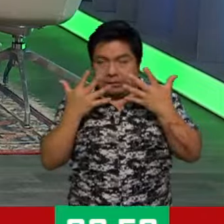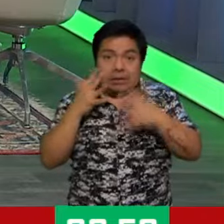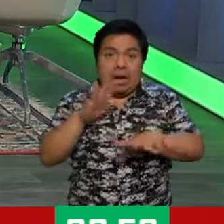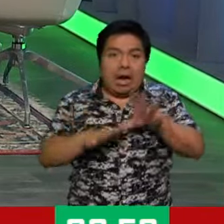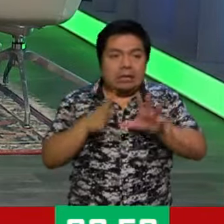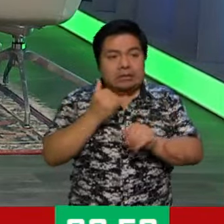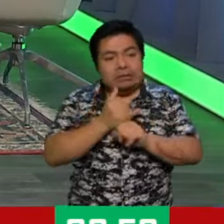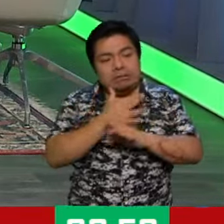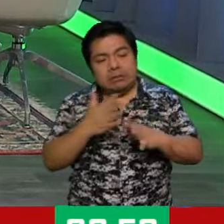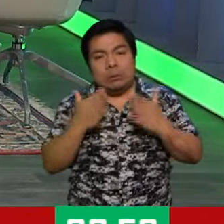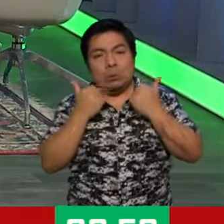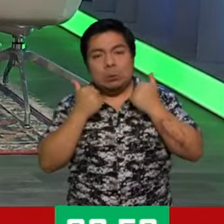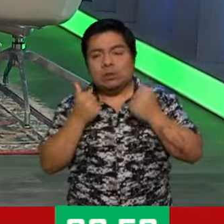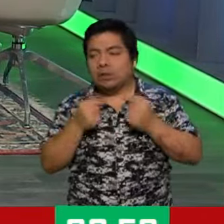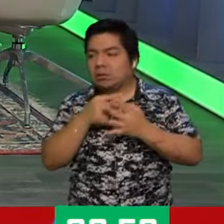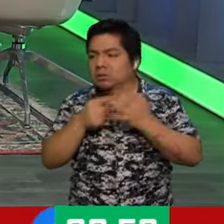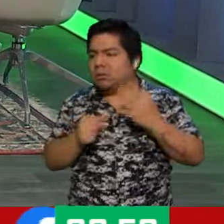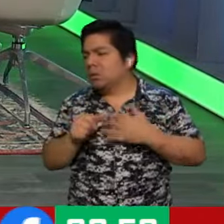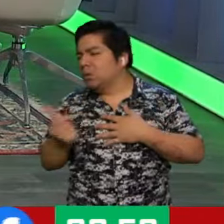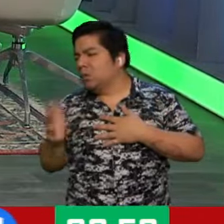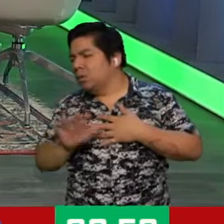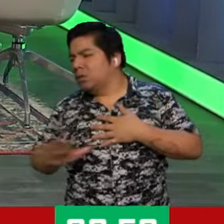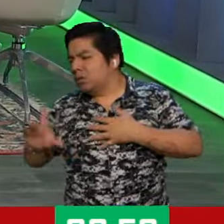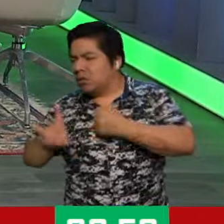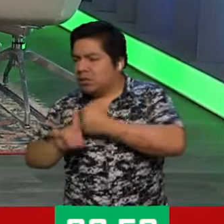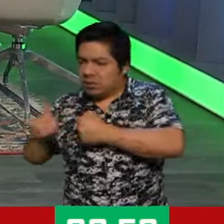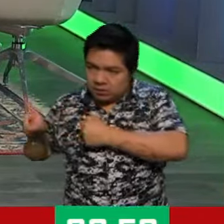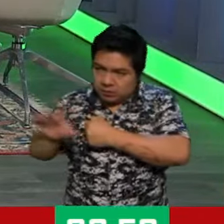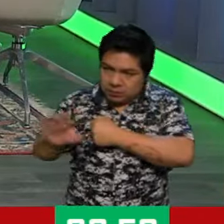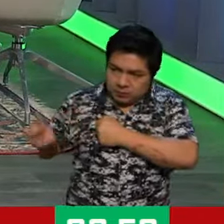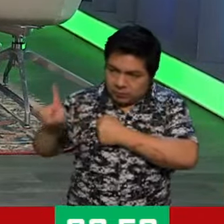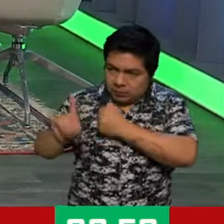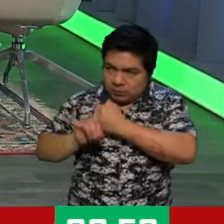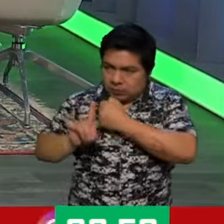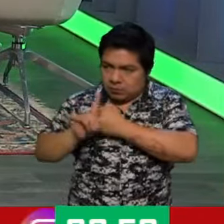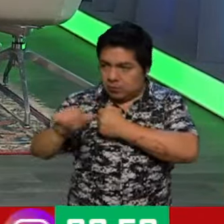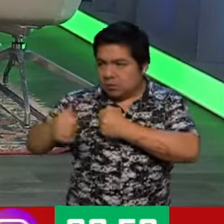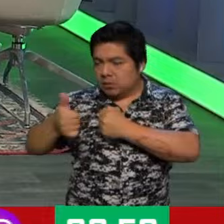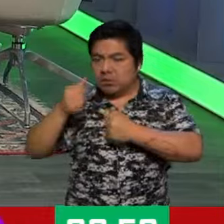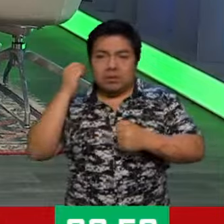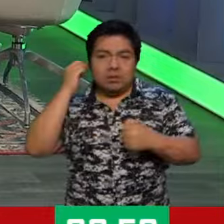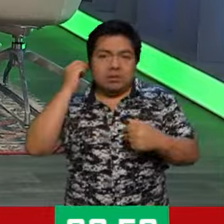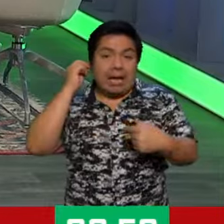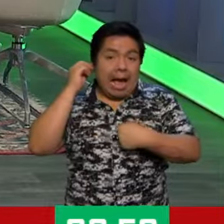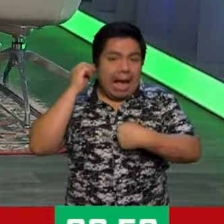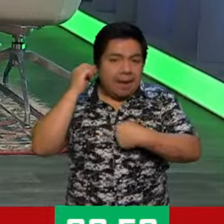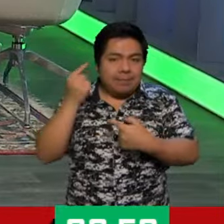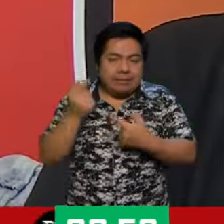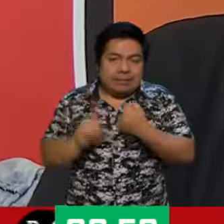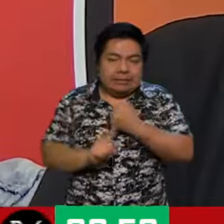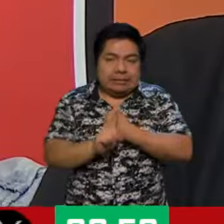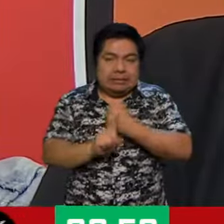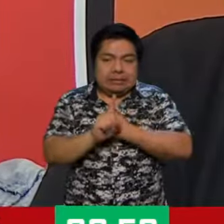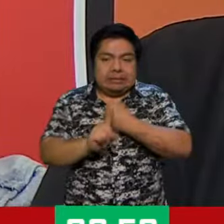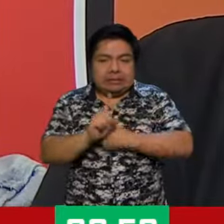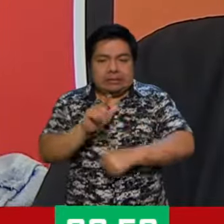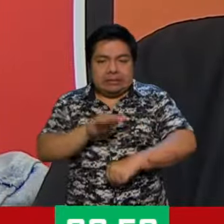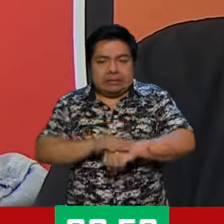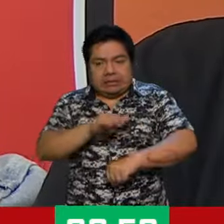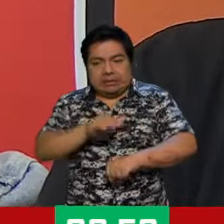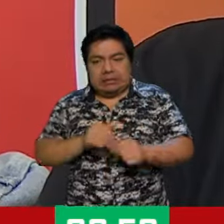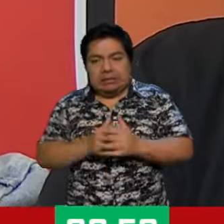ni nada. ¿Alguien más? ¿Alguna otra problemática que hayan enfrentado? Pues a mí la problemática que más me